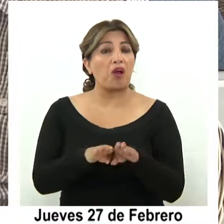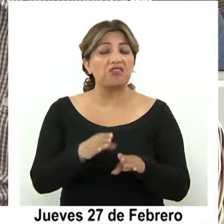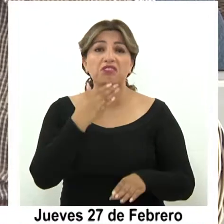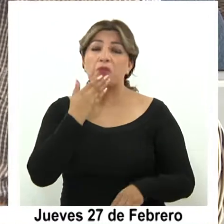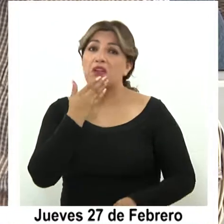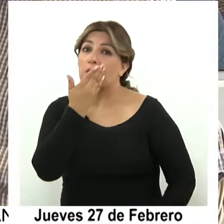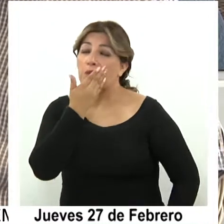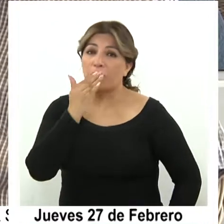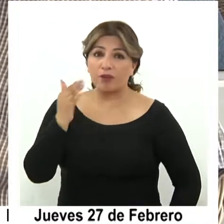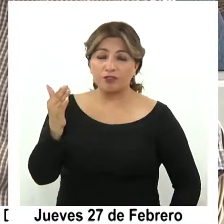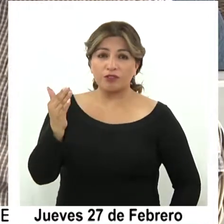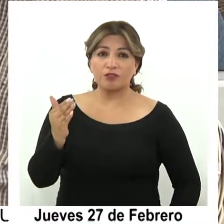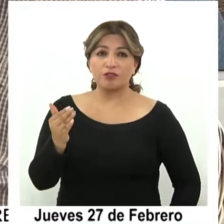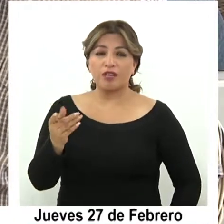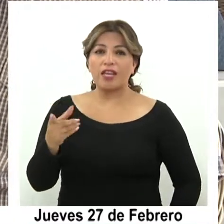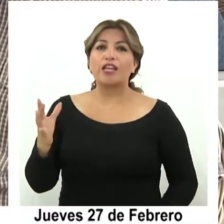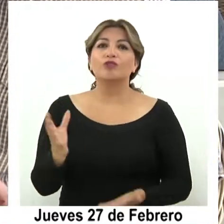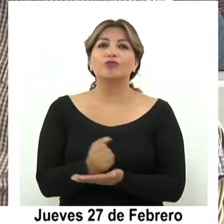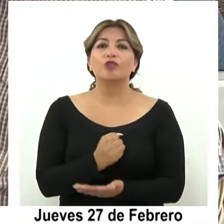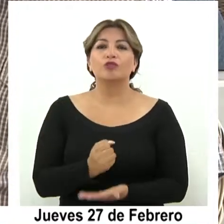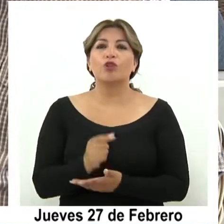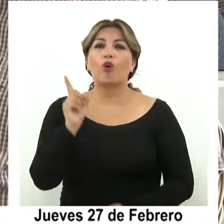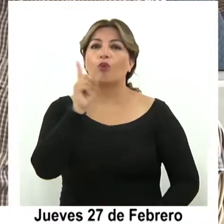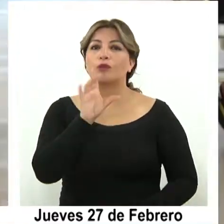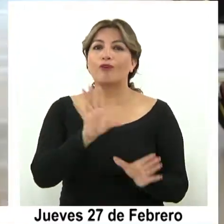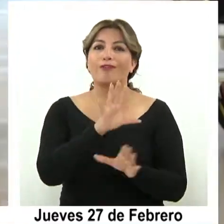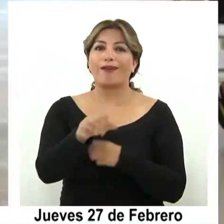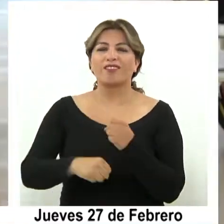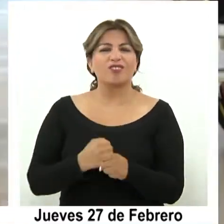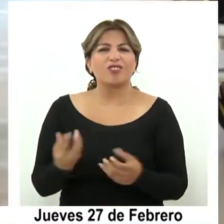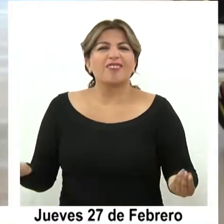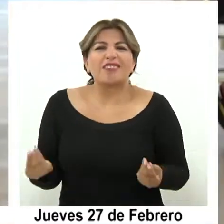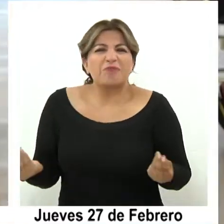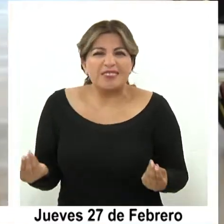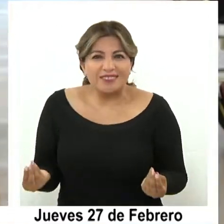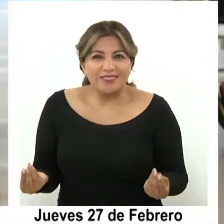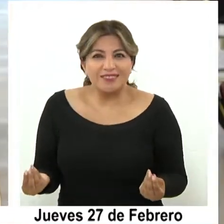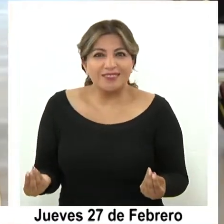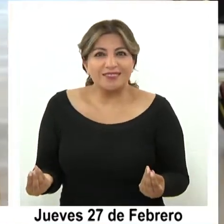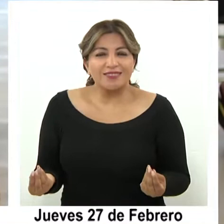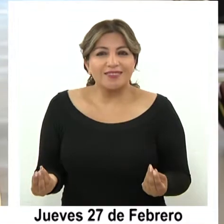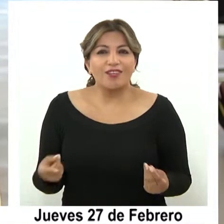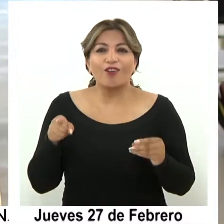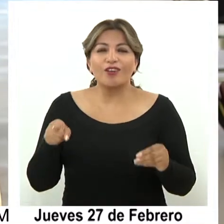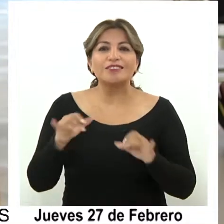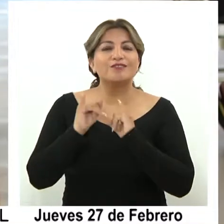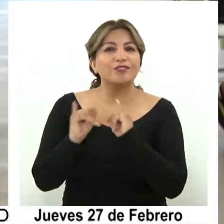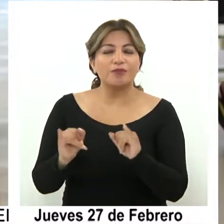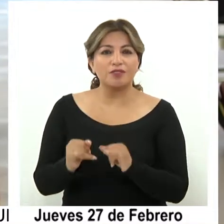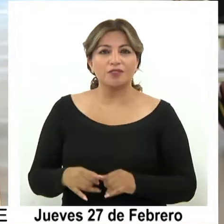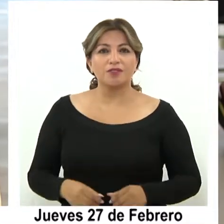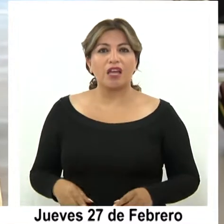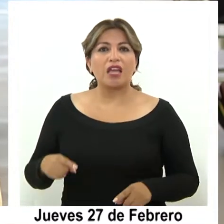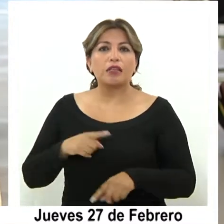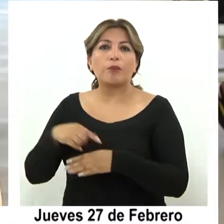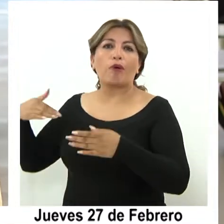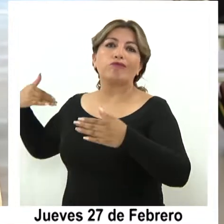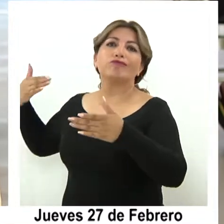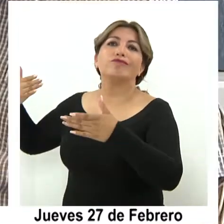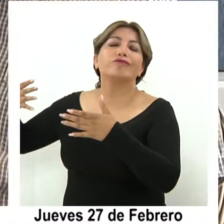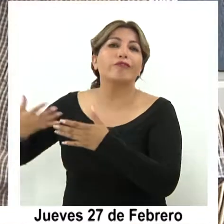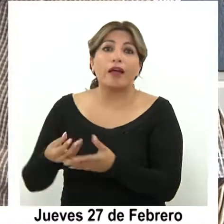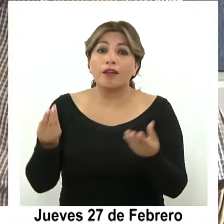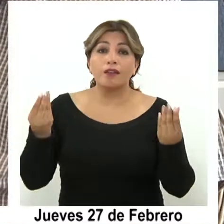mejores incluso que la remuneración de los últimos 10 años que tenían. ¿Qué pasó con ese anuncio y qué pasó en el